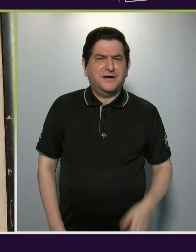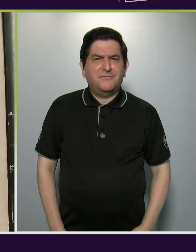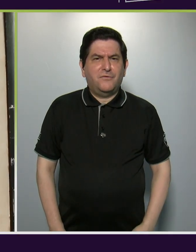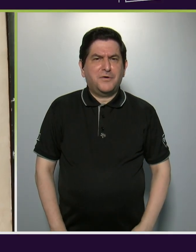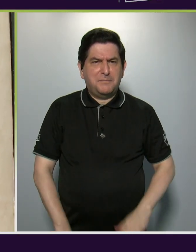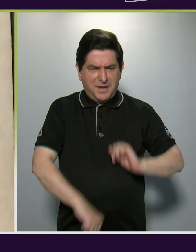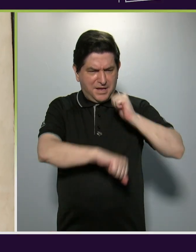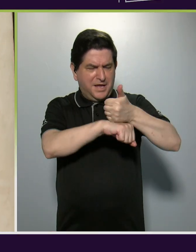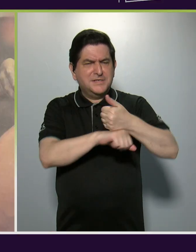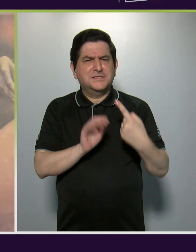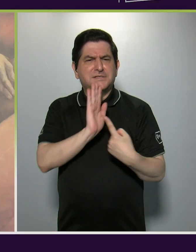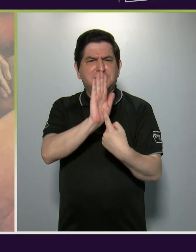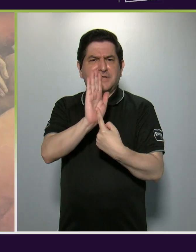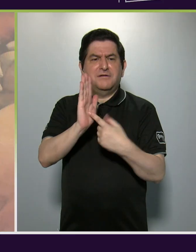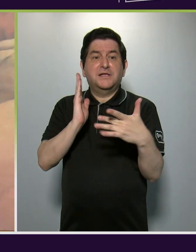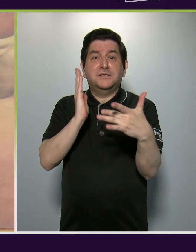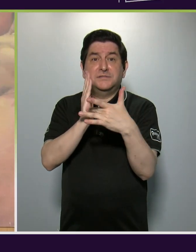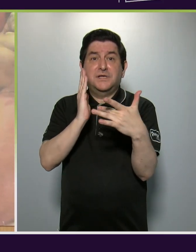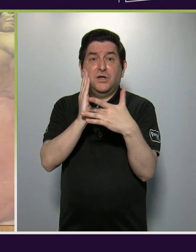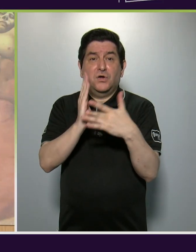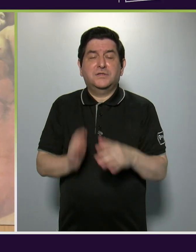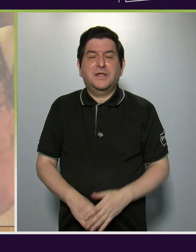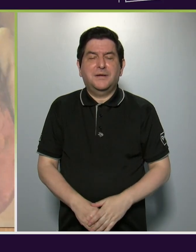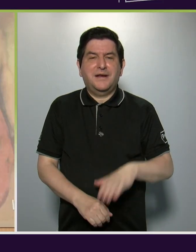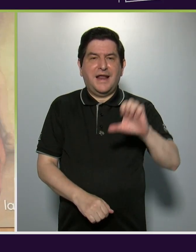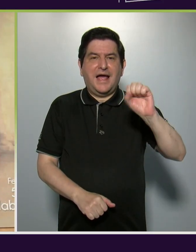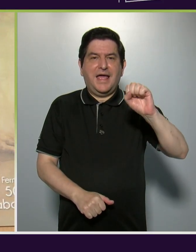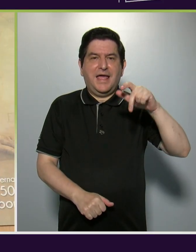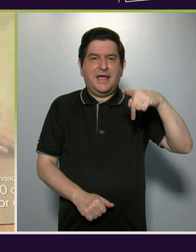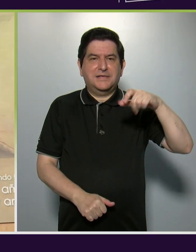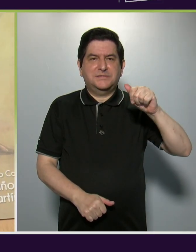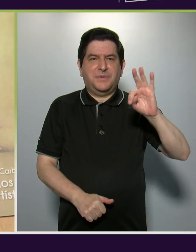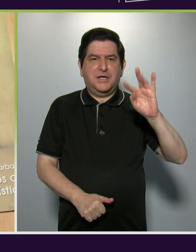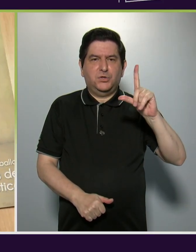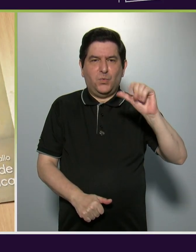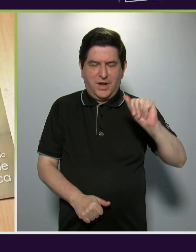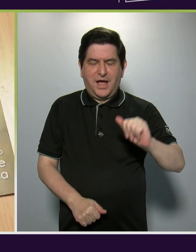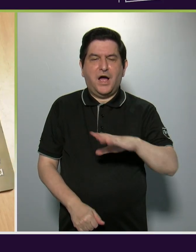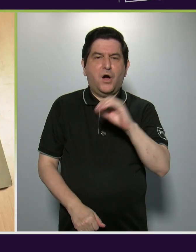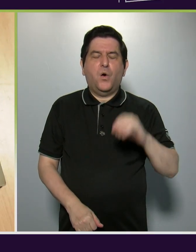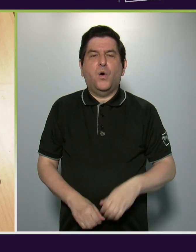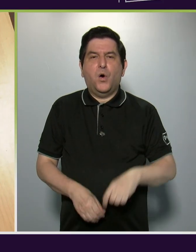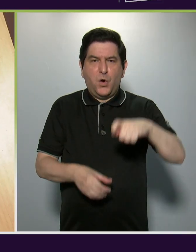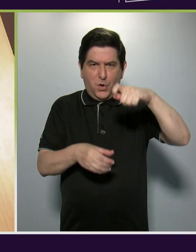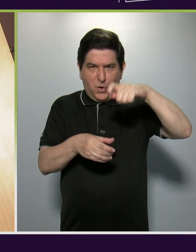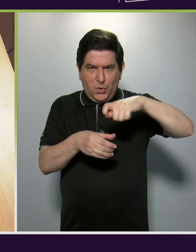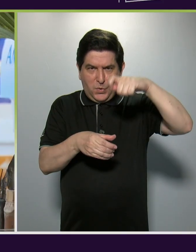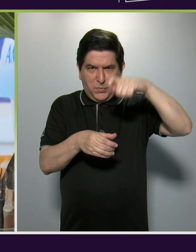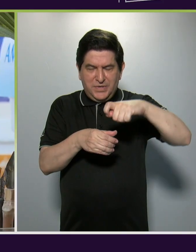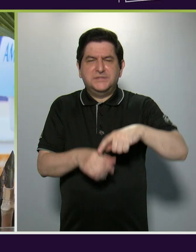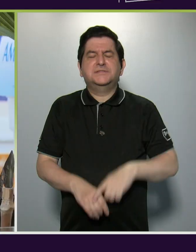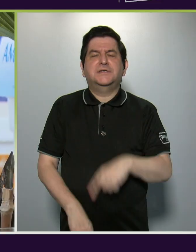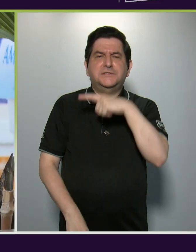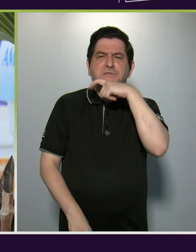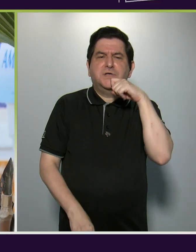exposiciones con esta técnica de espátula, con pincel seco, que es una técnica que se usaba mucho en